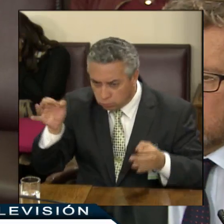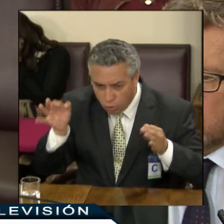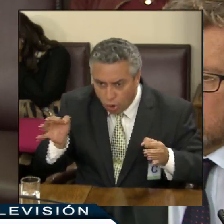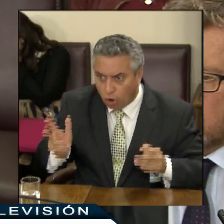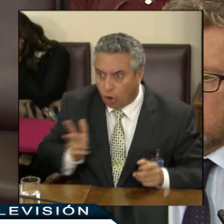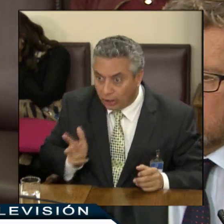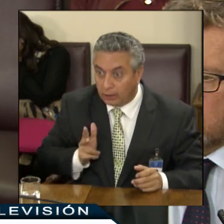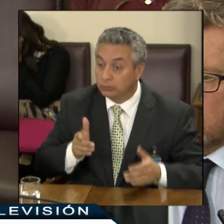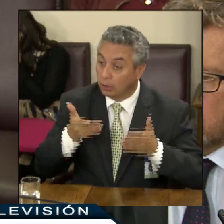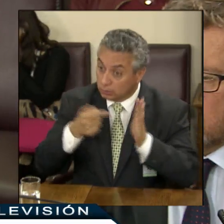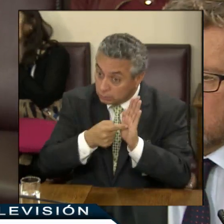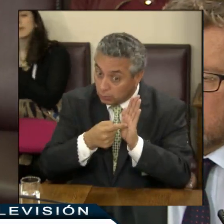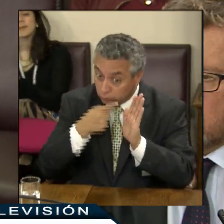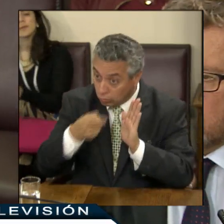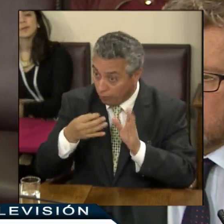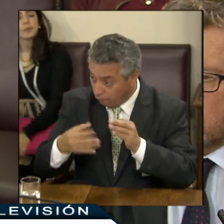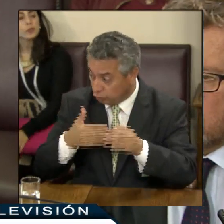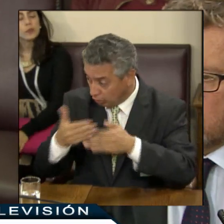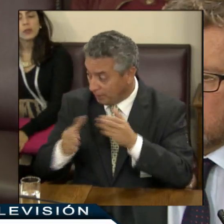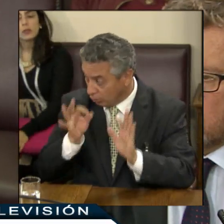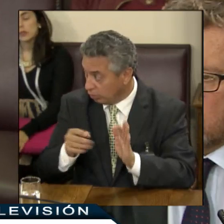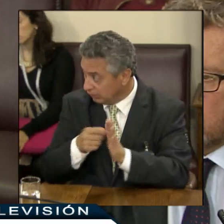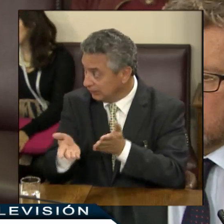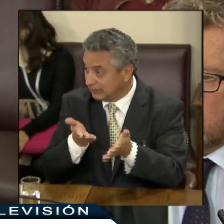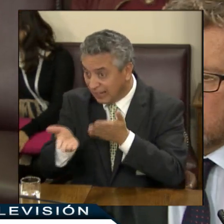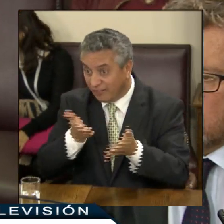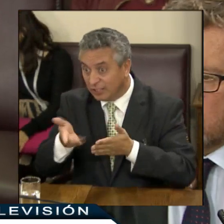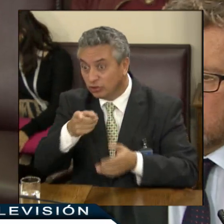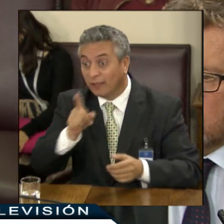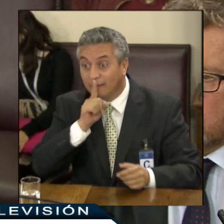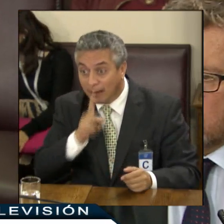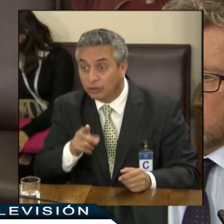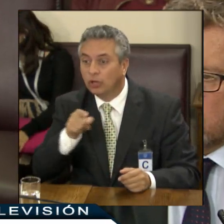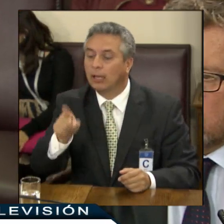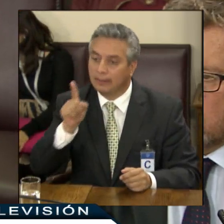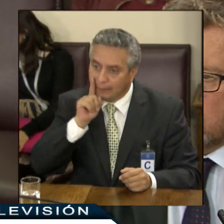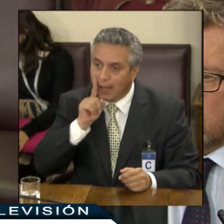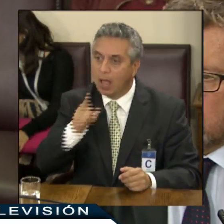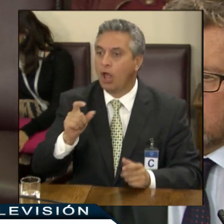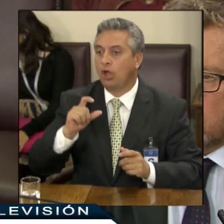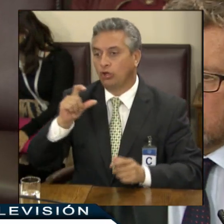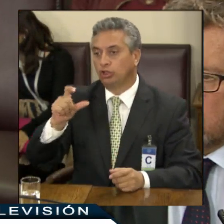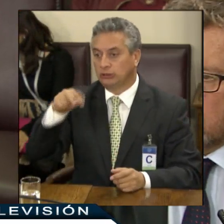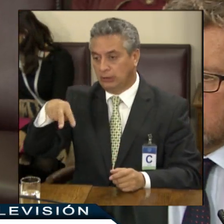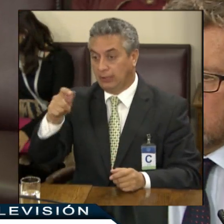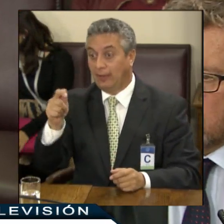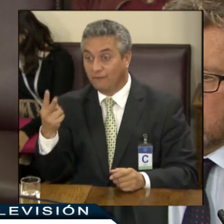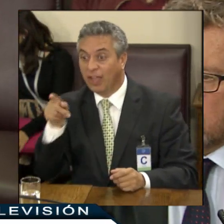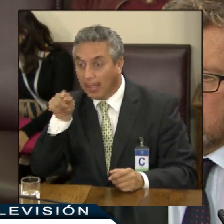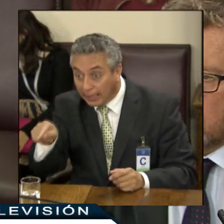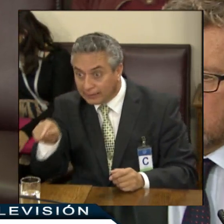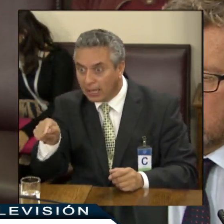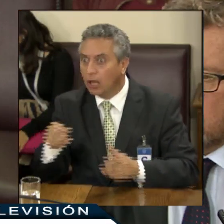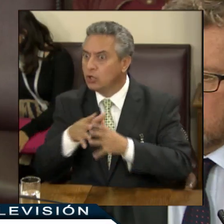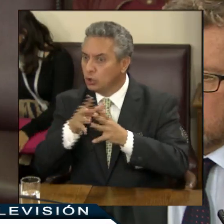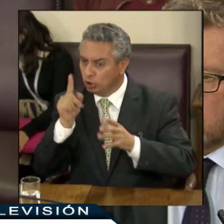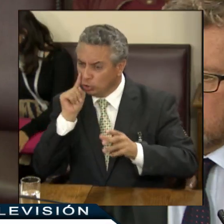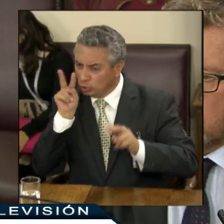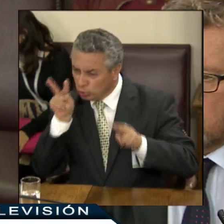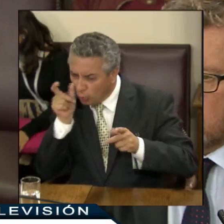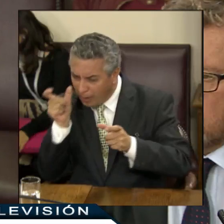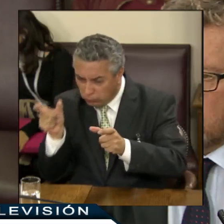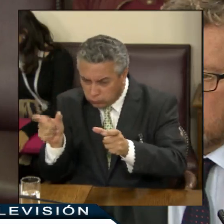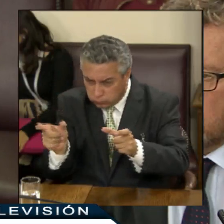señala que para efectos de velar por el correcto funcionamiento de los servicios de televisión tendrá el Consejo Nacional de televisión su supervigilancia